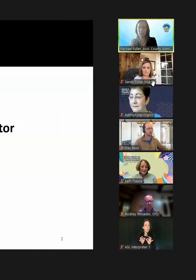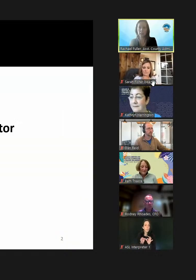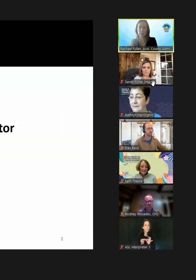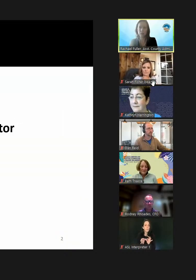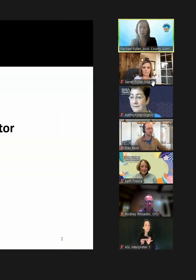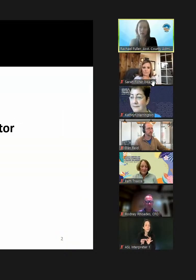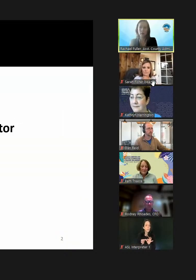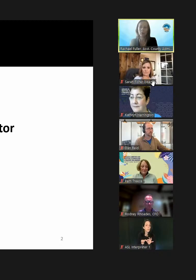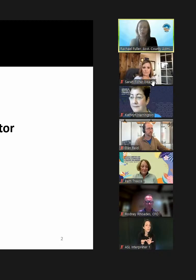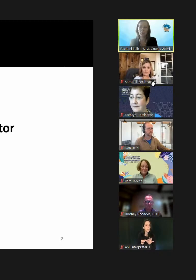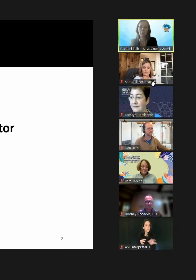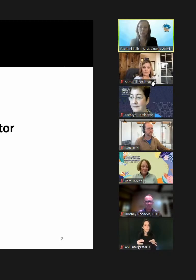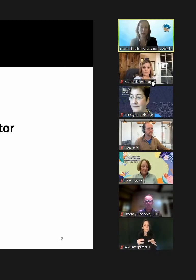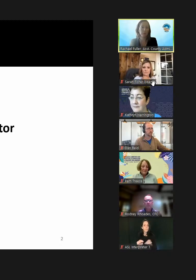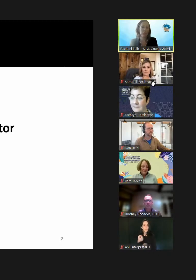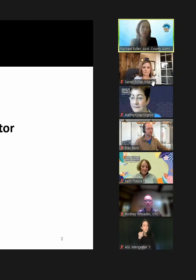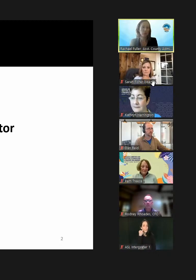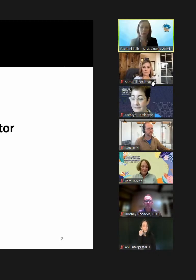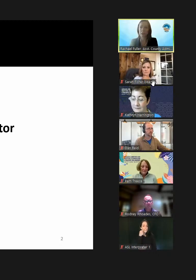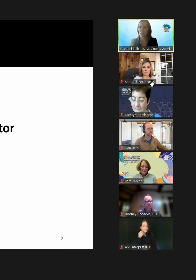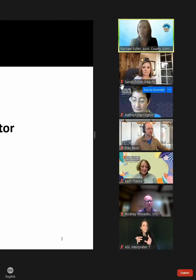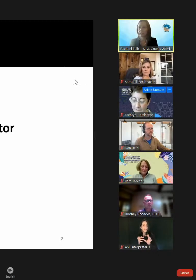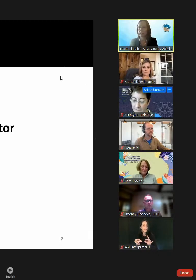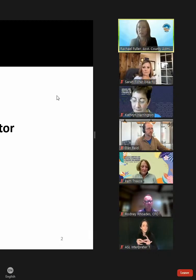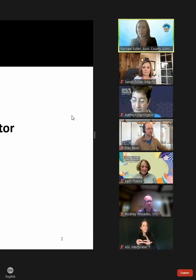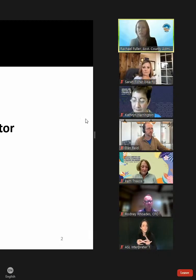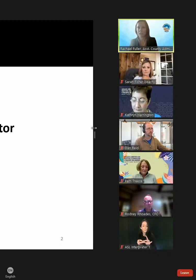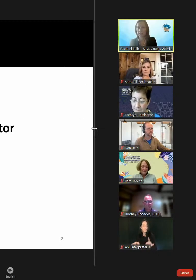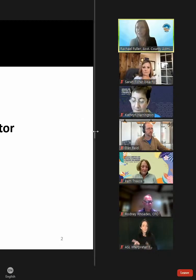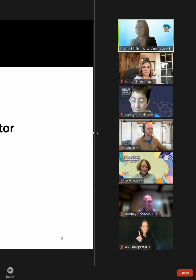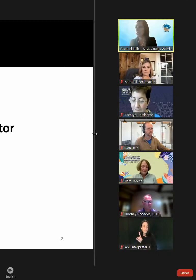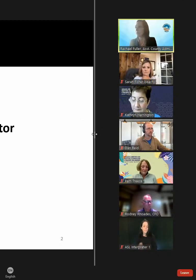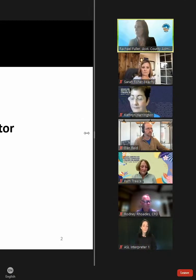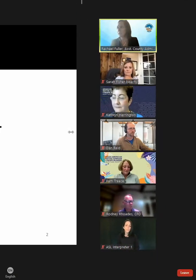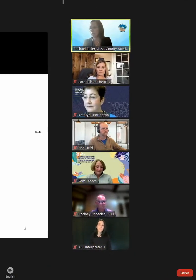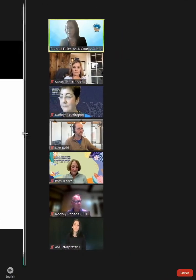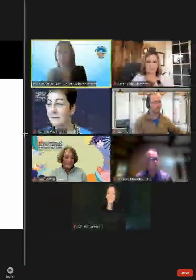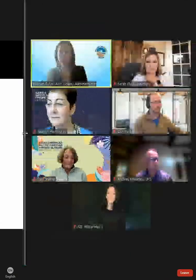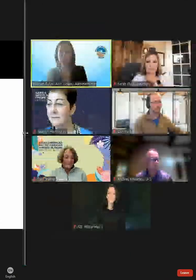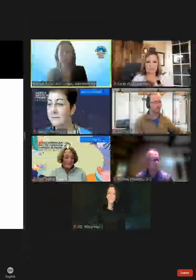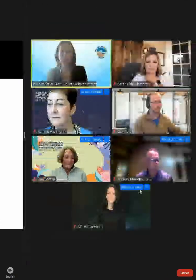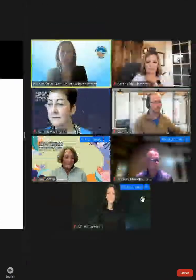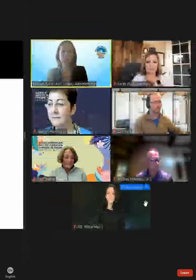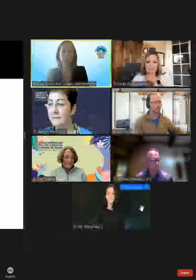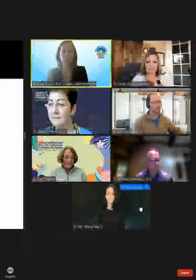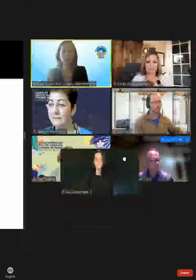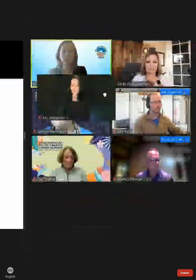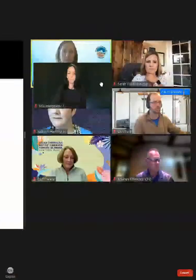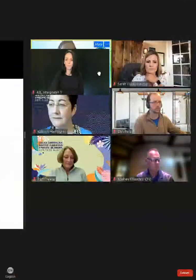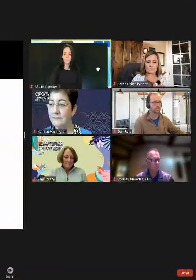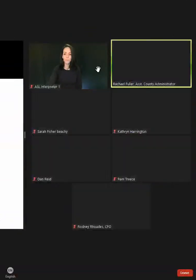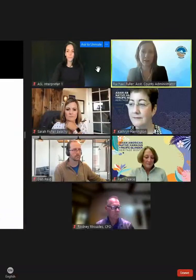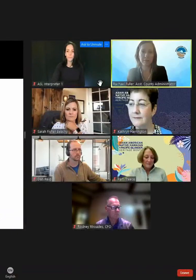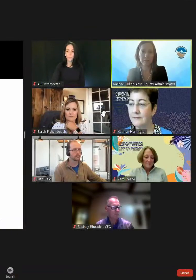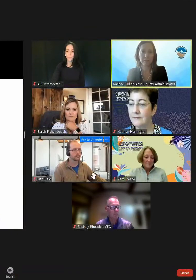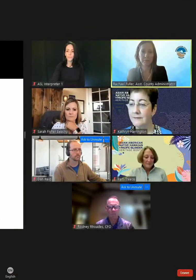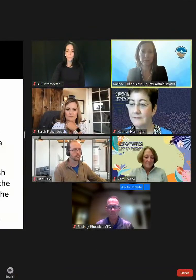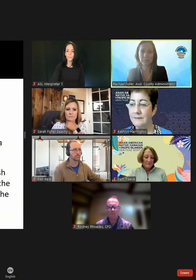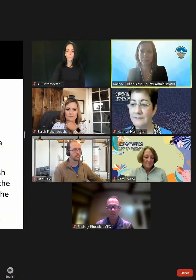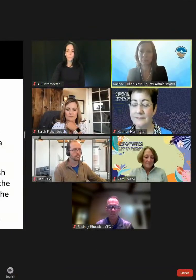wishing to hear the real-time interpretation of tonight's meeting. So next